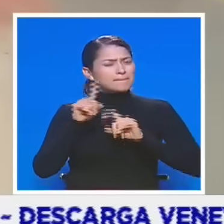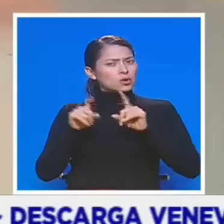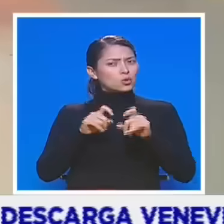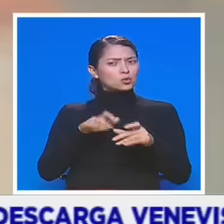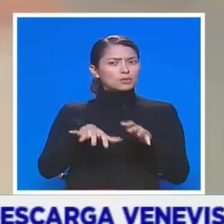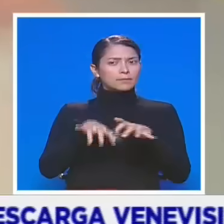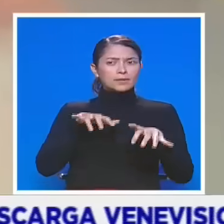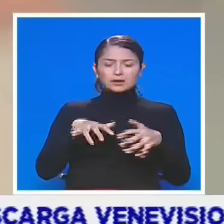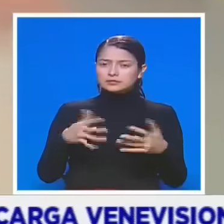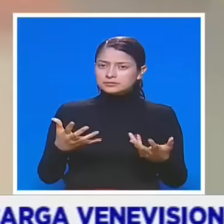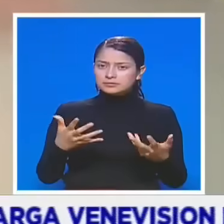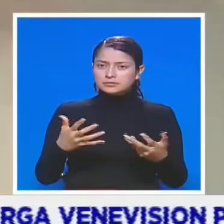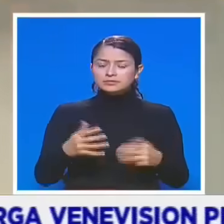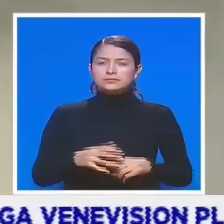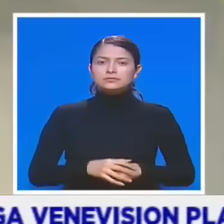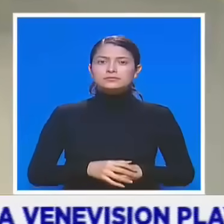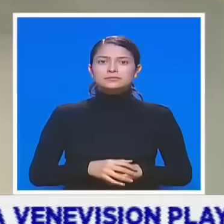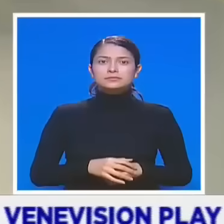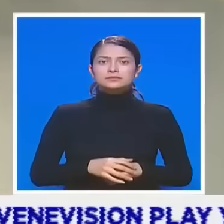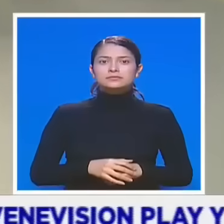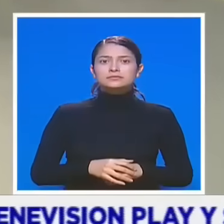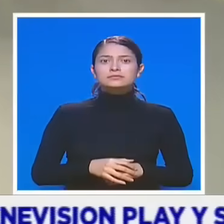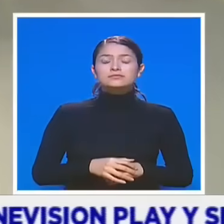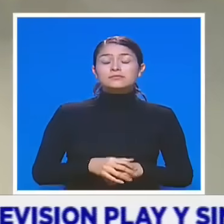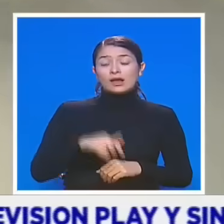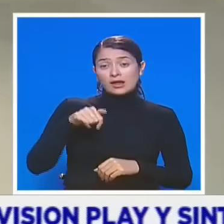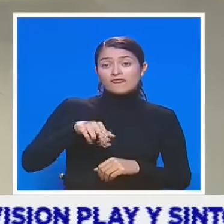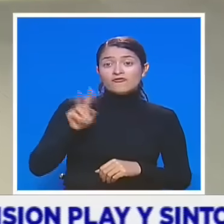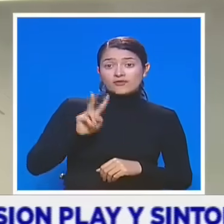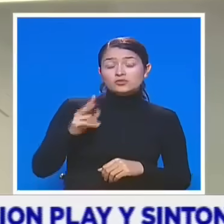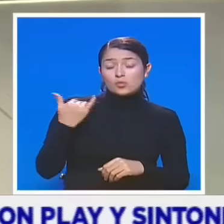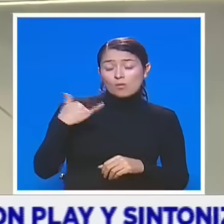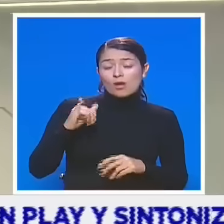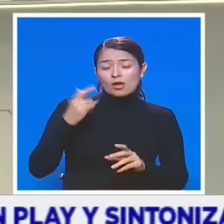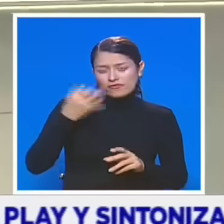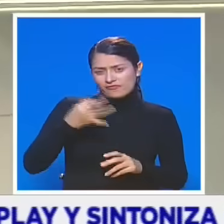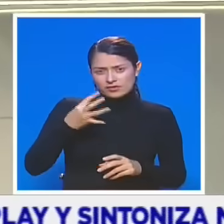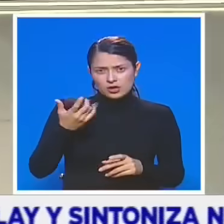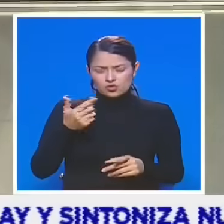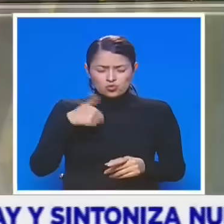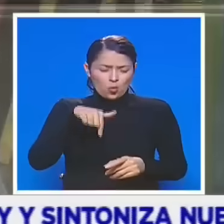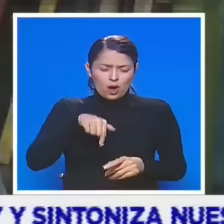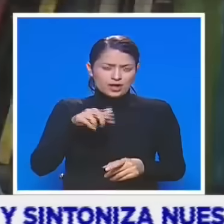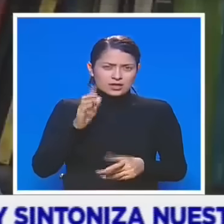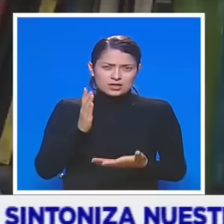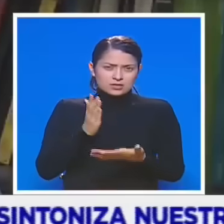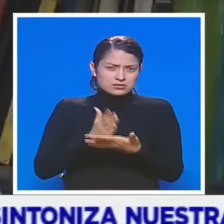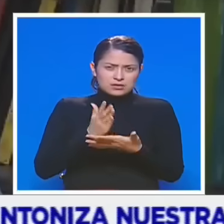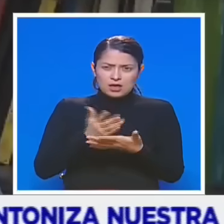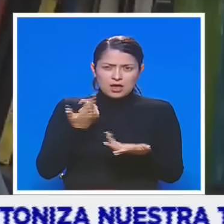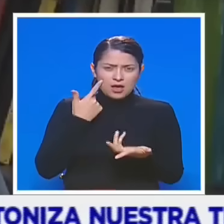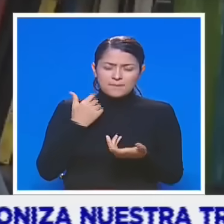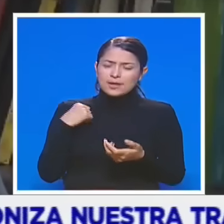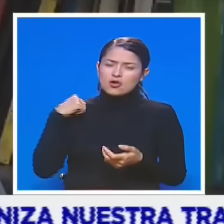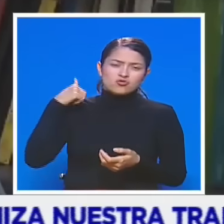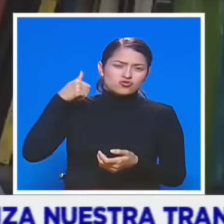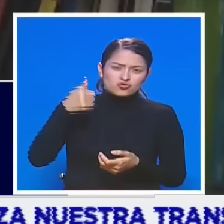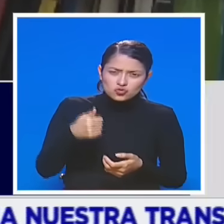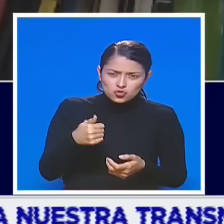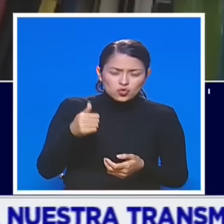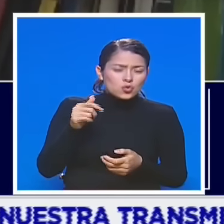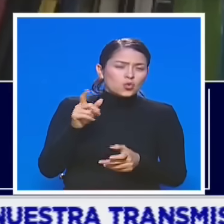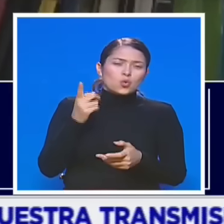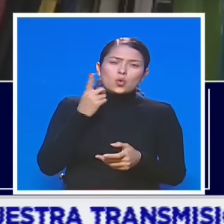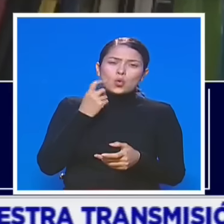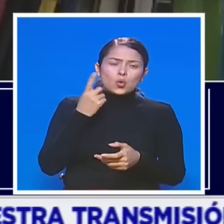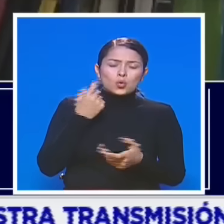todos. En Venezuela, realmente nosotros no somos un país que ha contado con una tradición